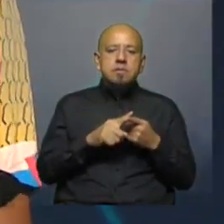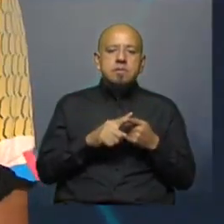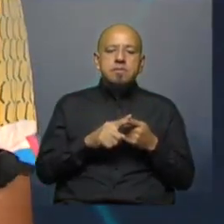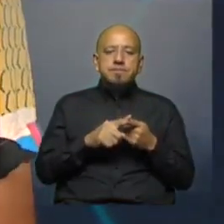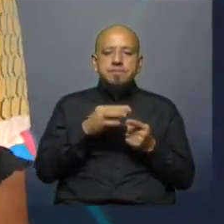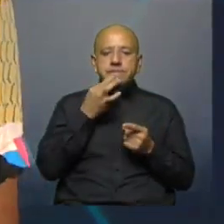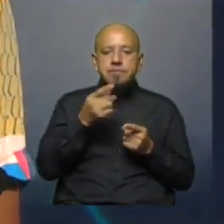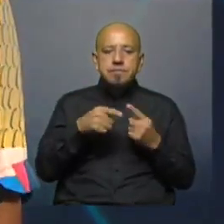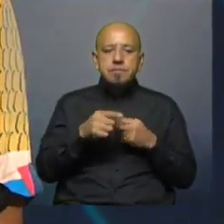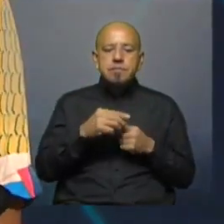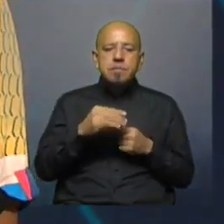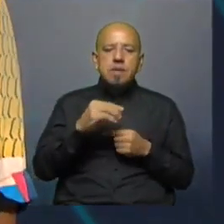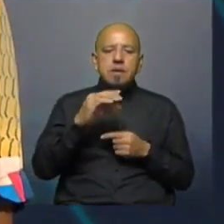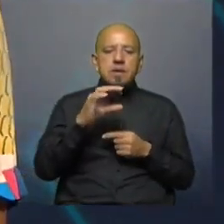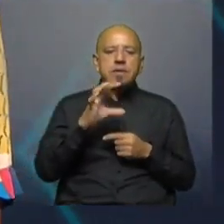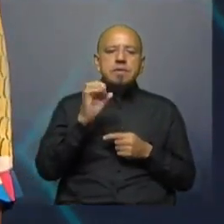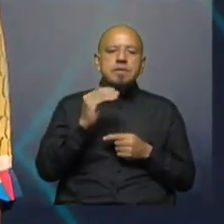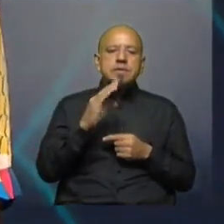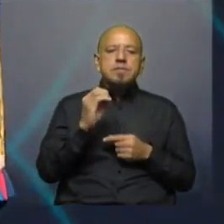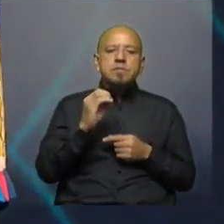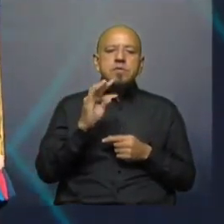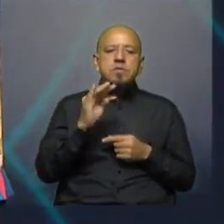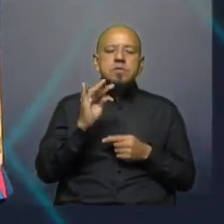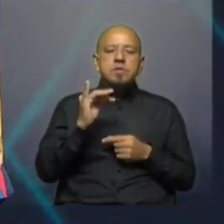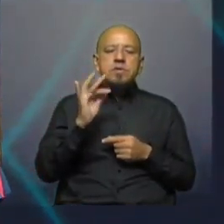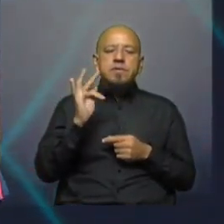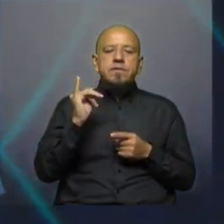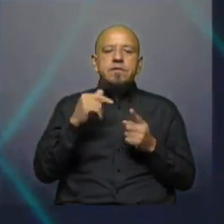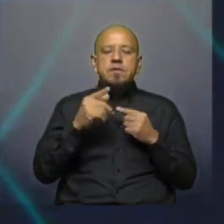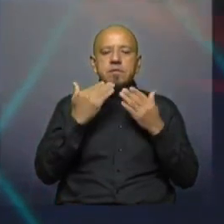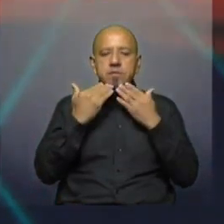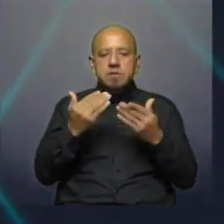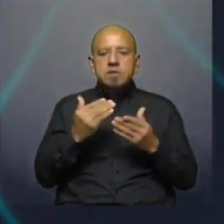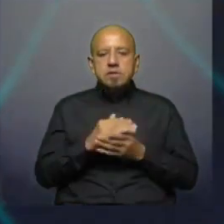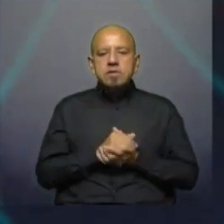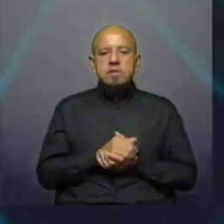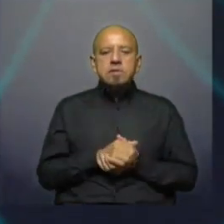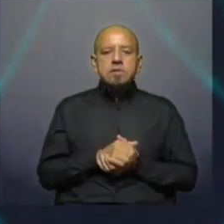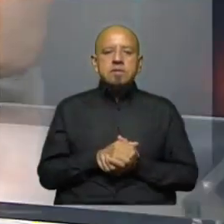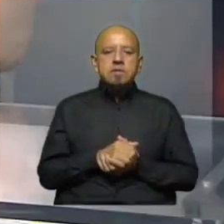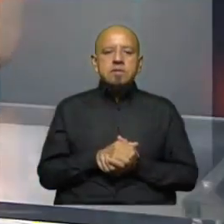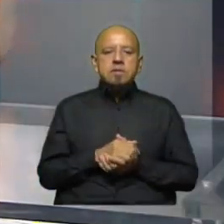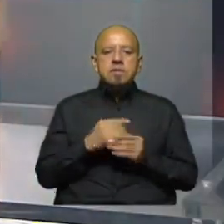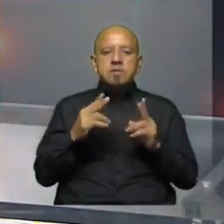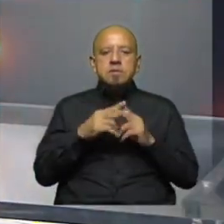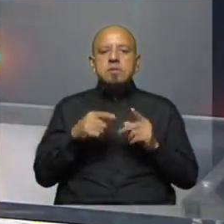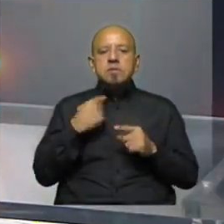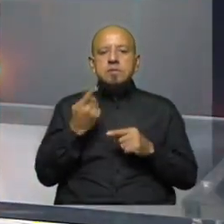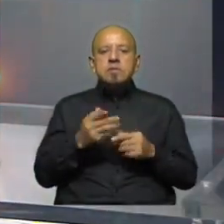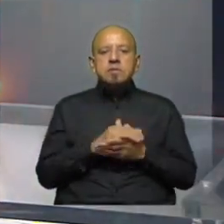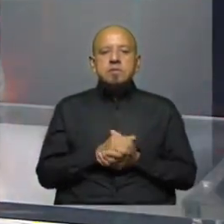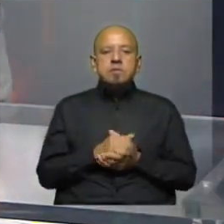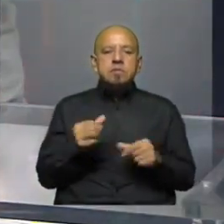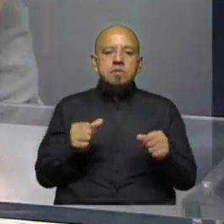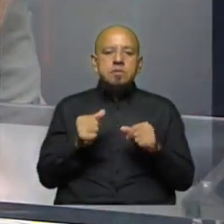la web. Sí, en Spotify encuentran todos los episodios de los dos podcasts. Genial, muchas gracias por haber estado acá. Gracias. Nos vemos prontito. Bueno, vamos a una